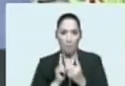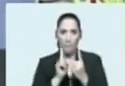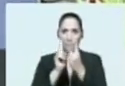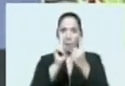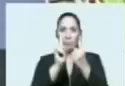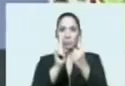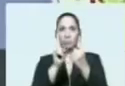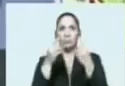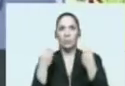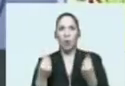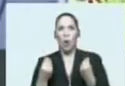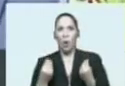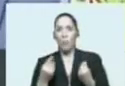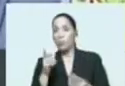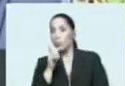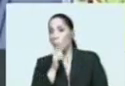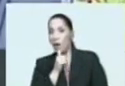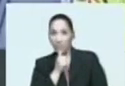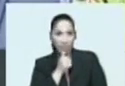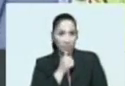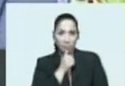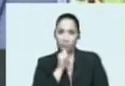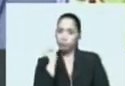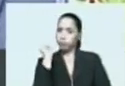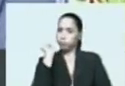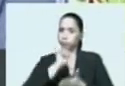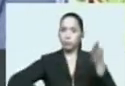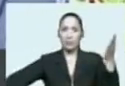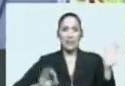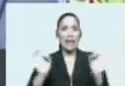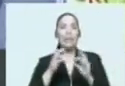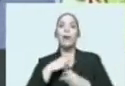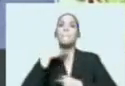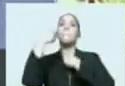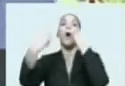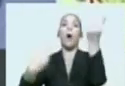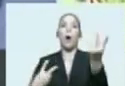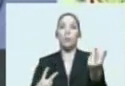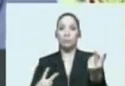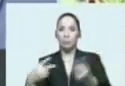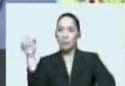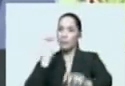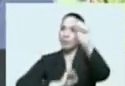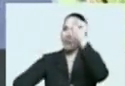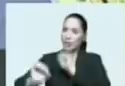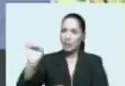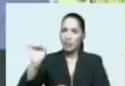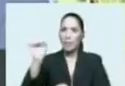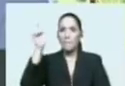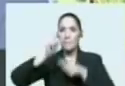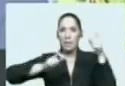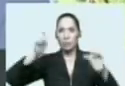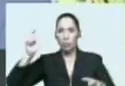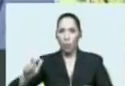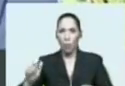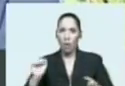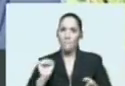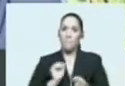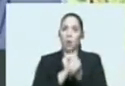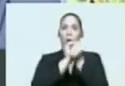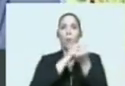como no había absolutamente ninguna voz que se elevara para defender a los torturados ya los